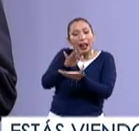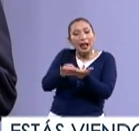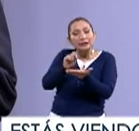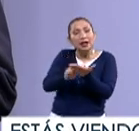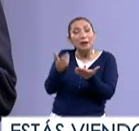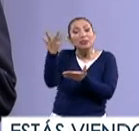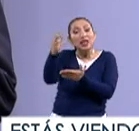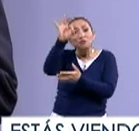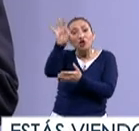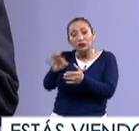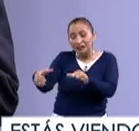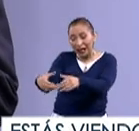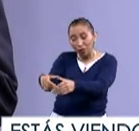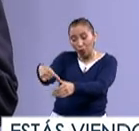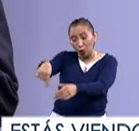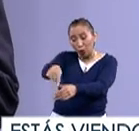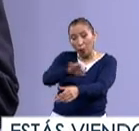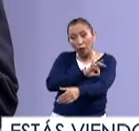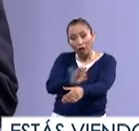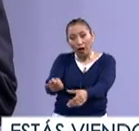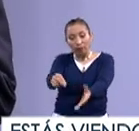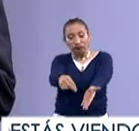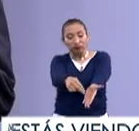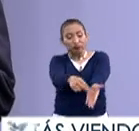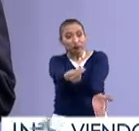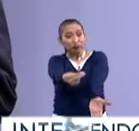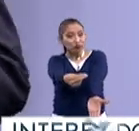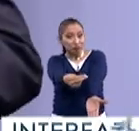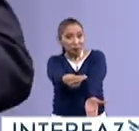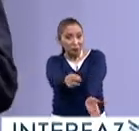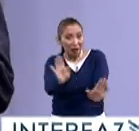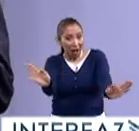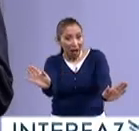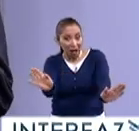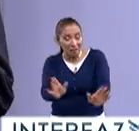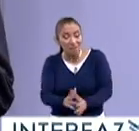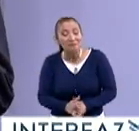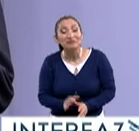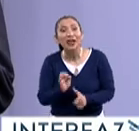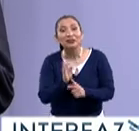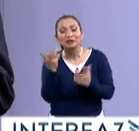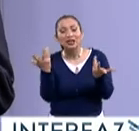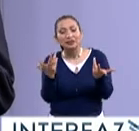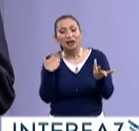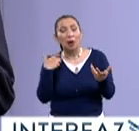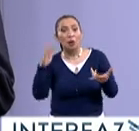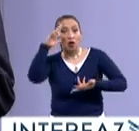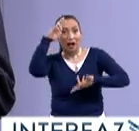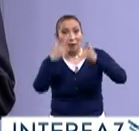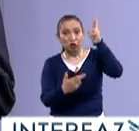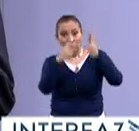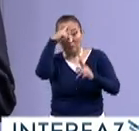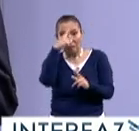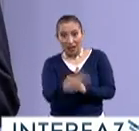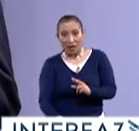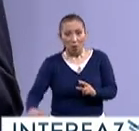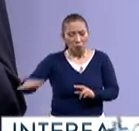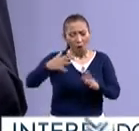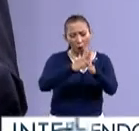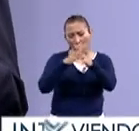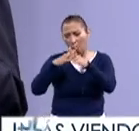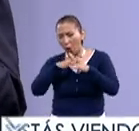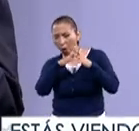el 10% que podía afirmar, ¿ya? Entonces, pues se produce la Revolución Mexicana y